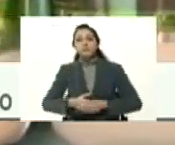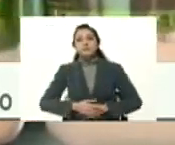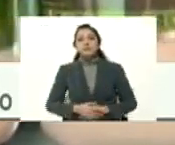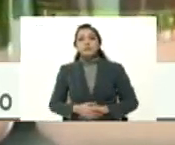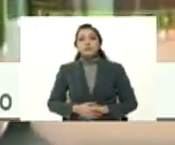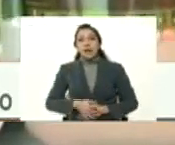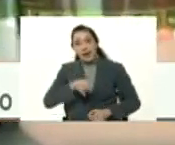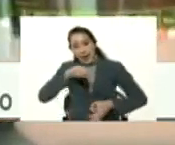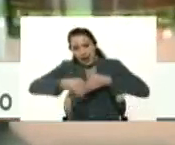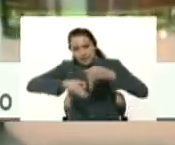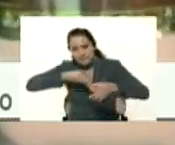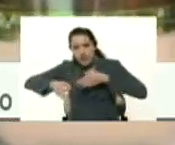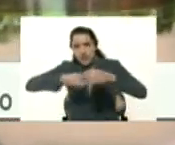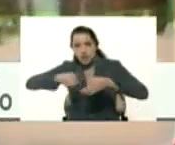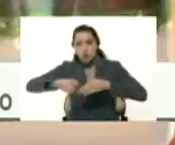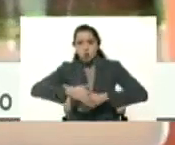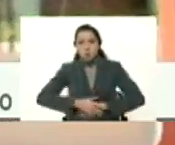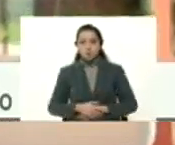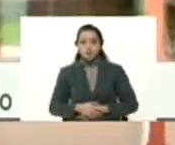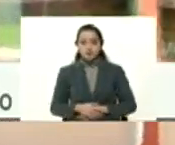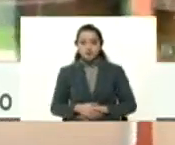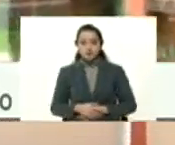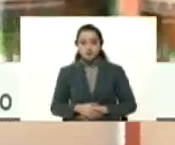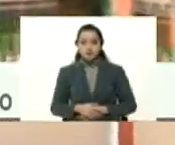siga dando explicación.